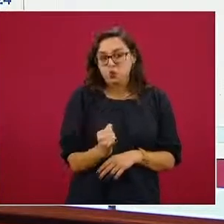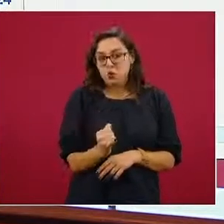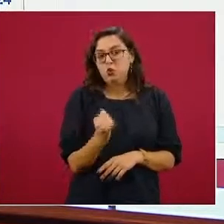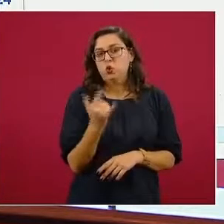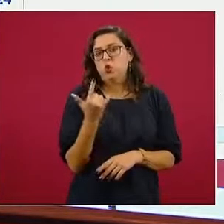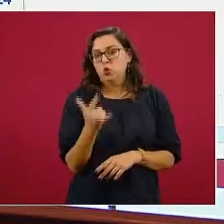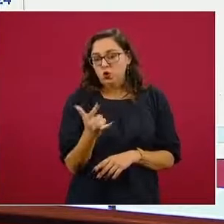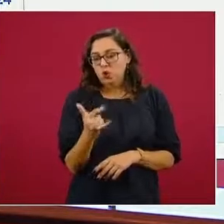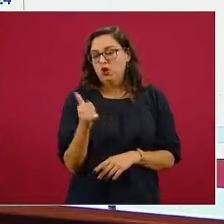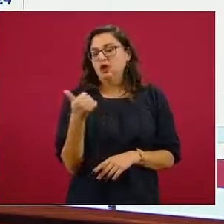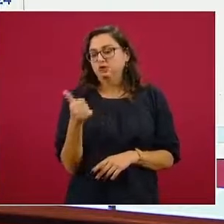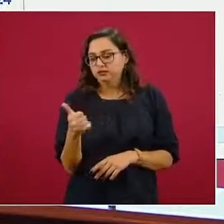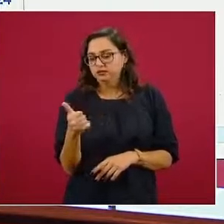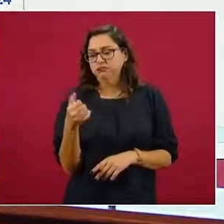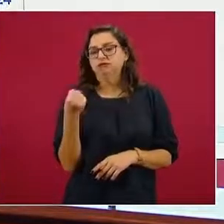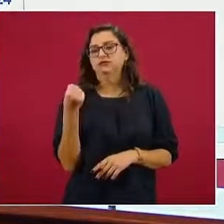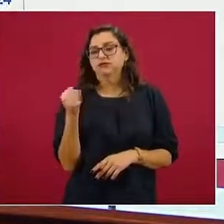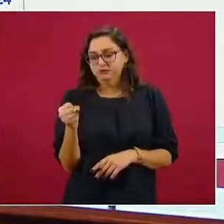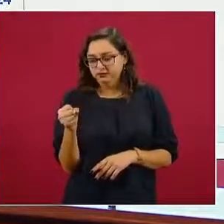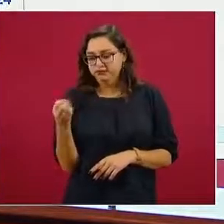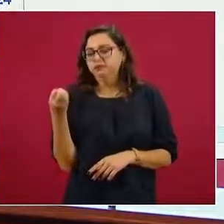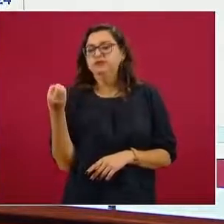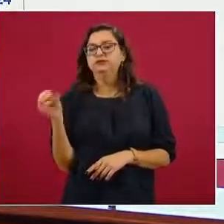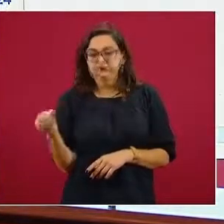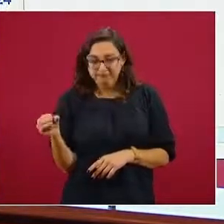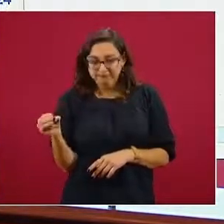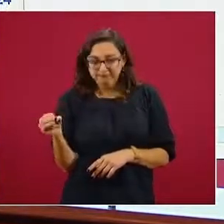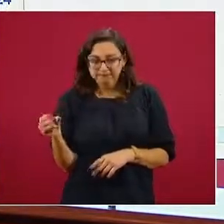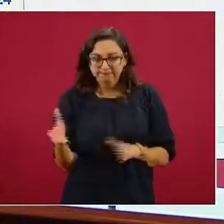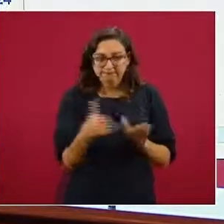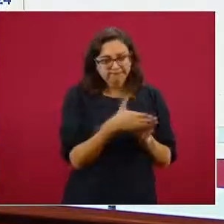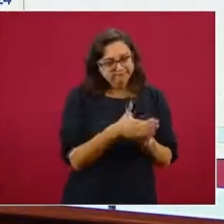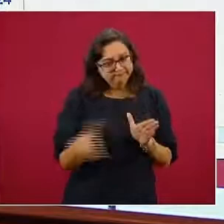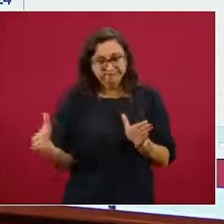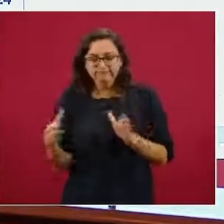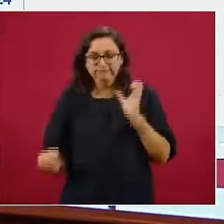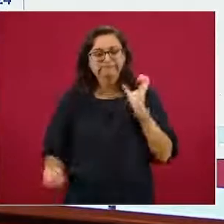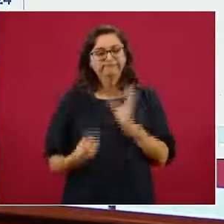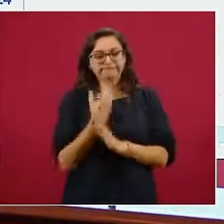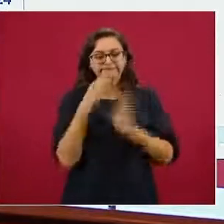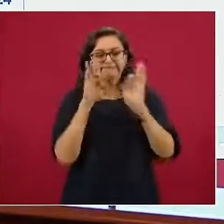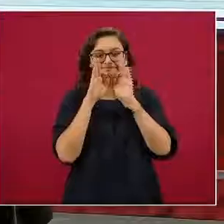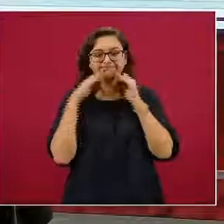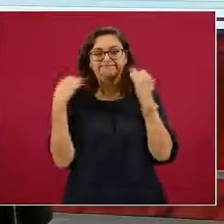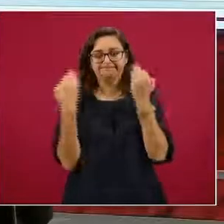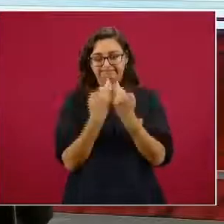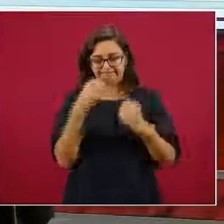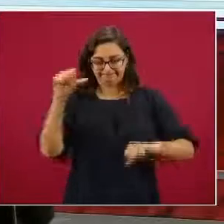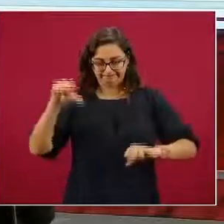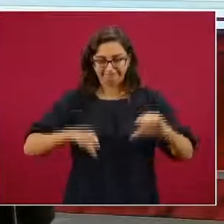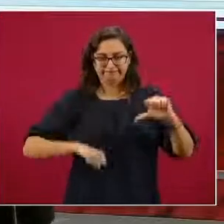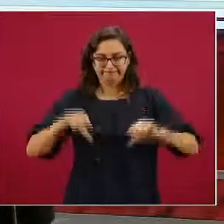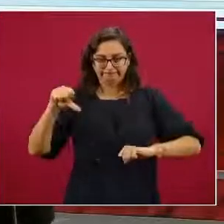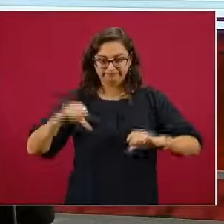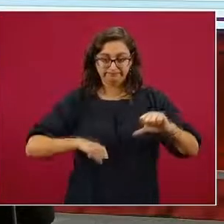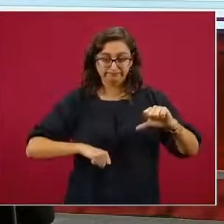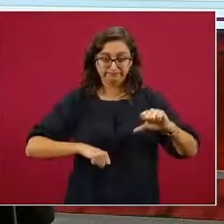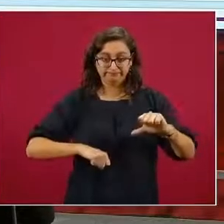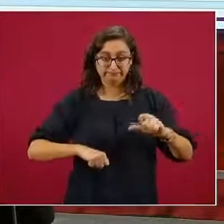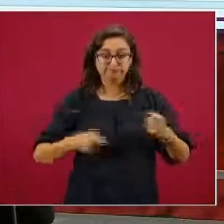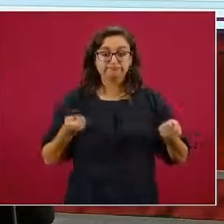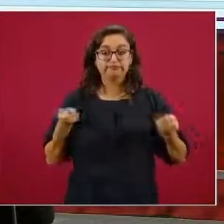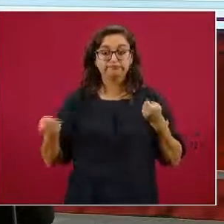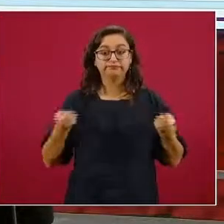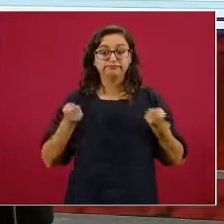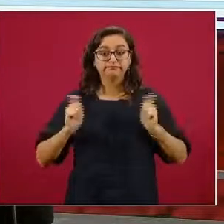agosto, todo septiembre y lo que llevamos de octubre en esta modalidad de nueva normalidad, administrada de manera